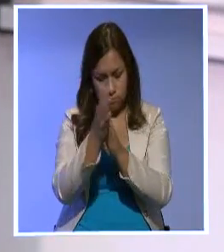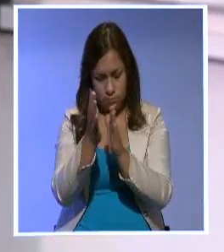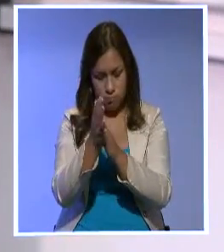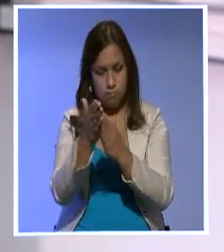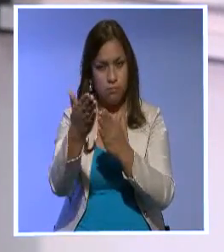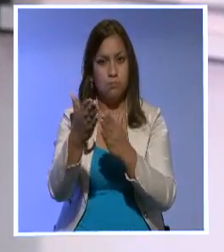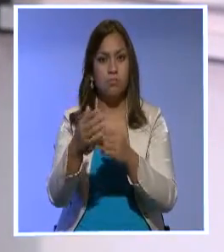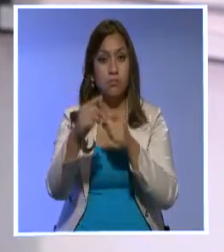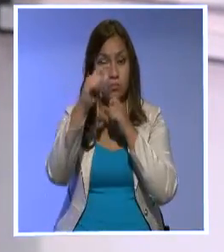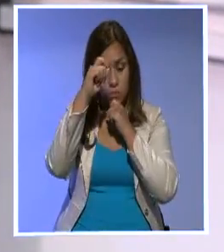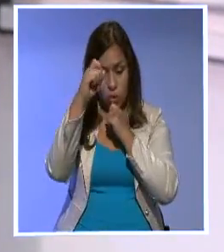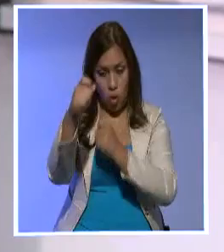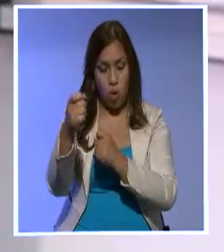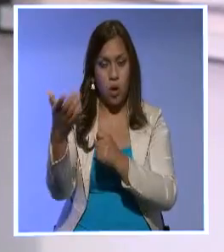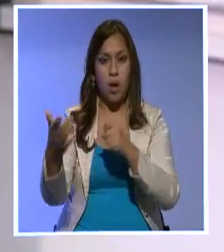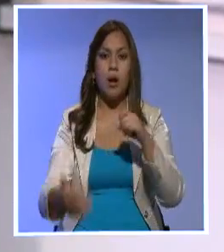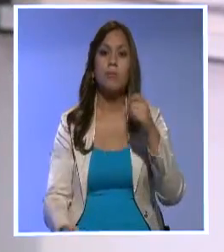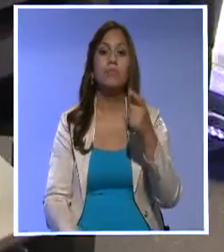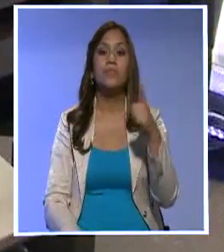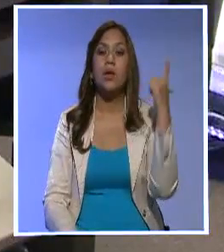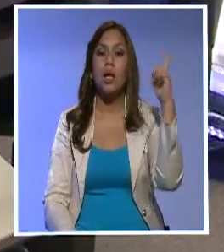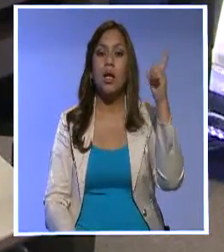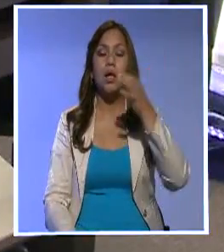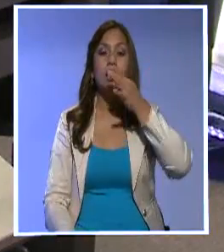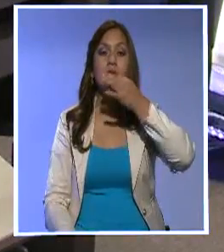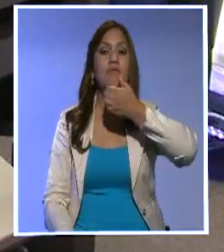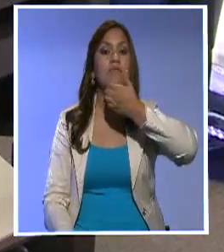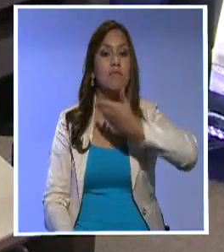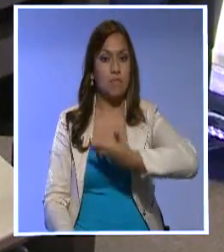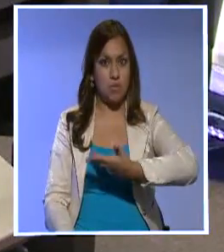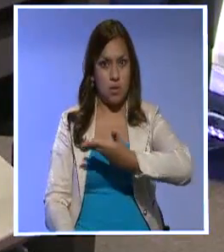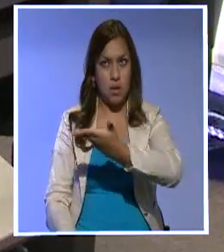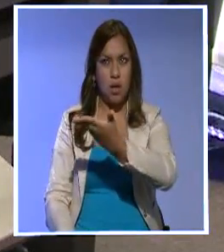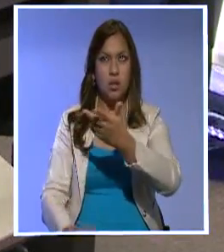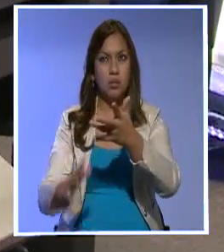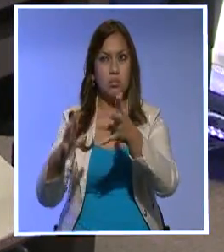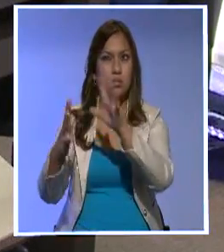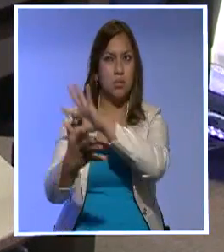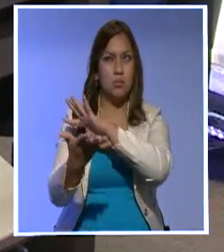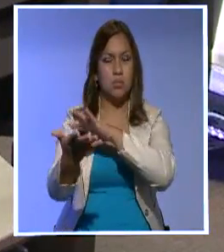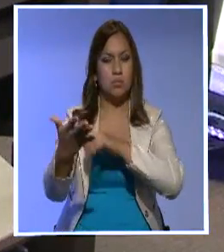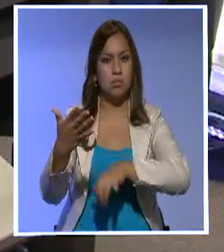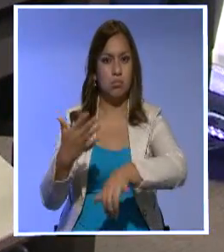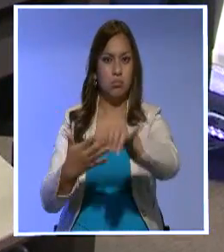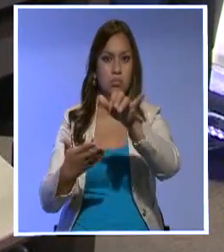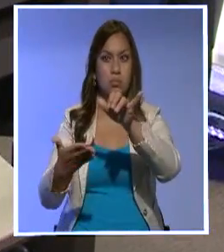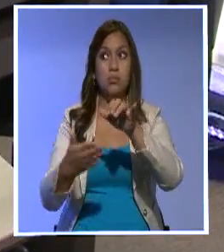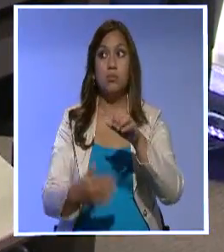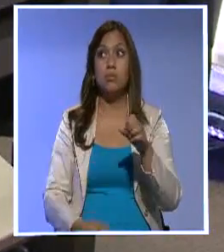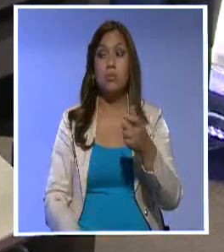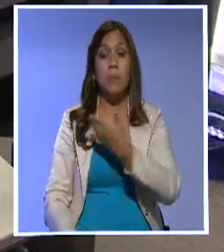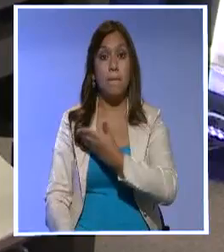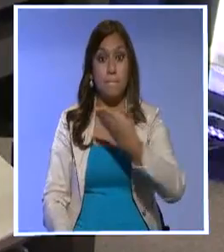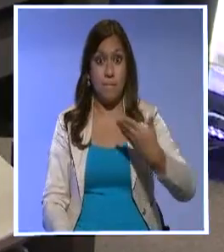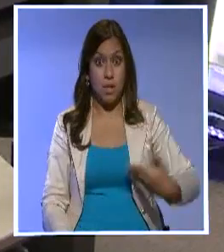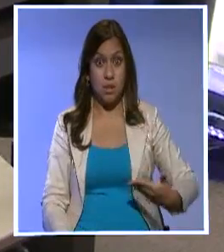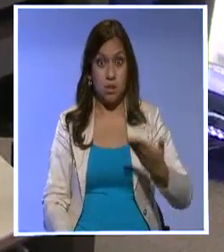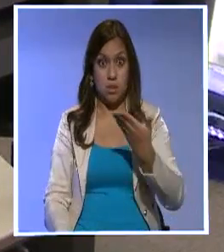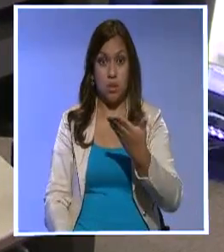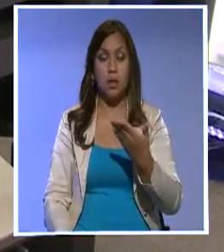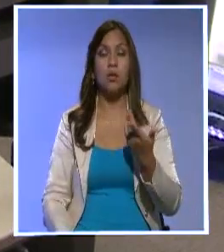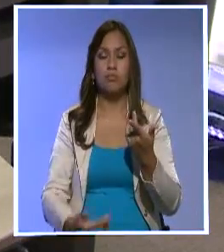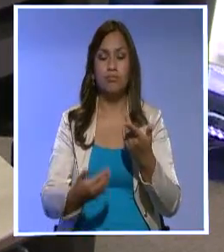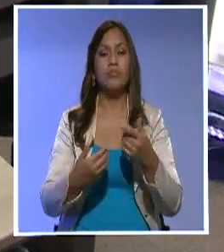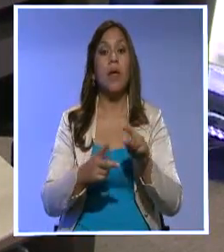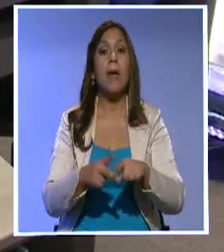que nos recuerda que la revolución sigue vigente nuestro presidente rafael correa fue el que abrió las intervenciones de los